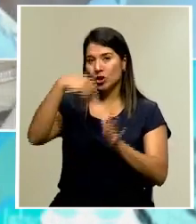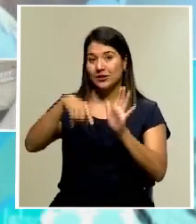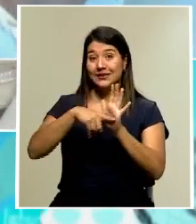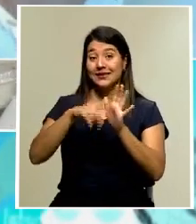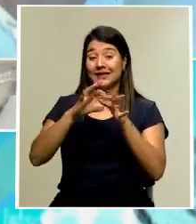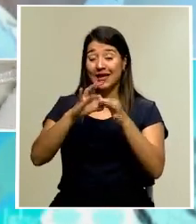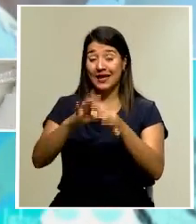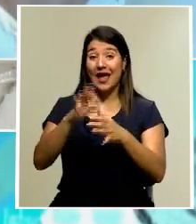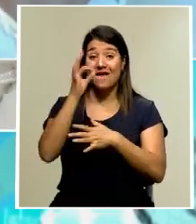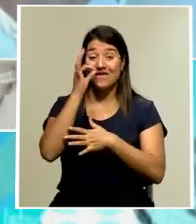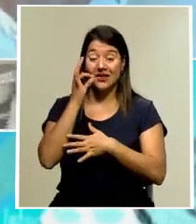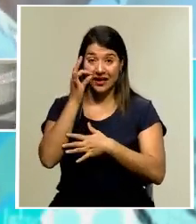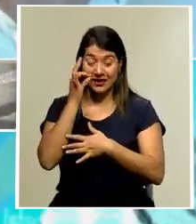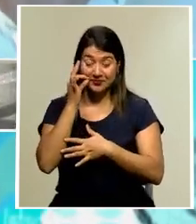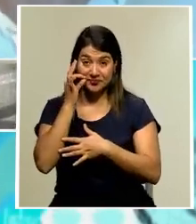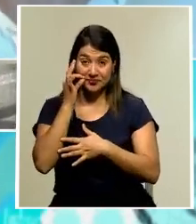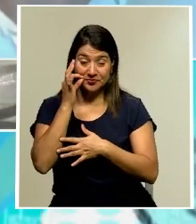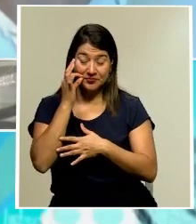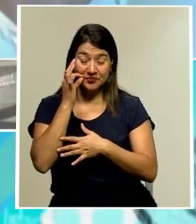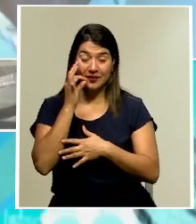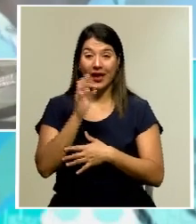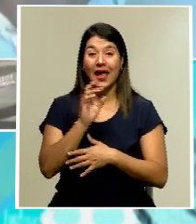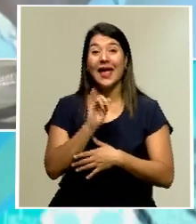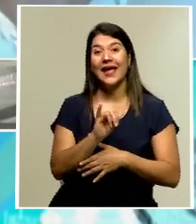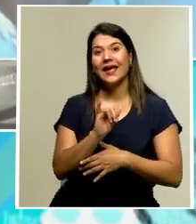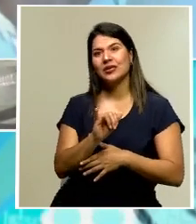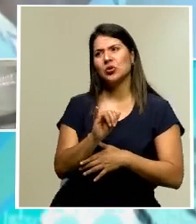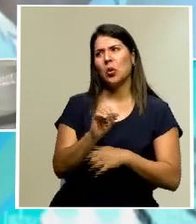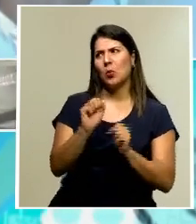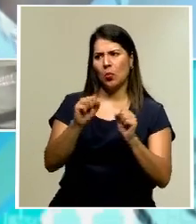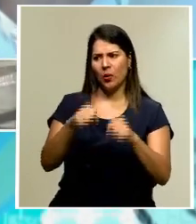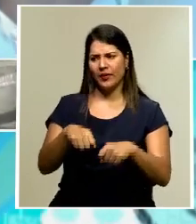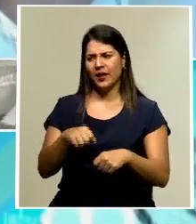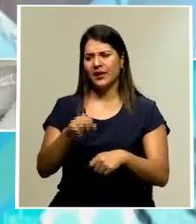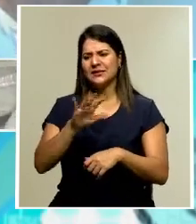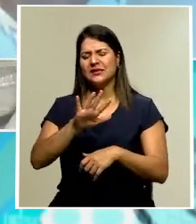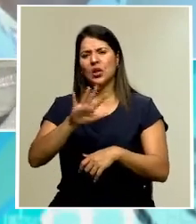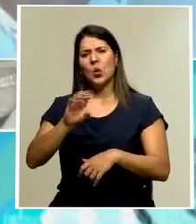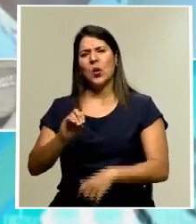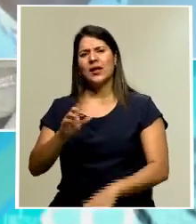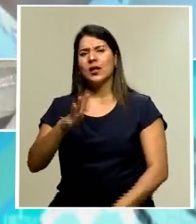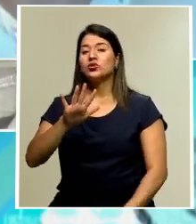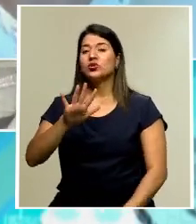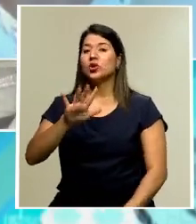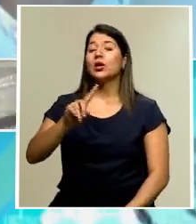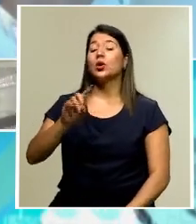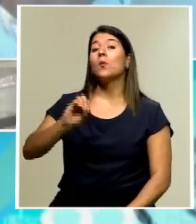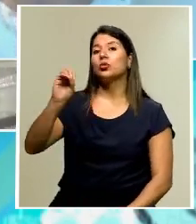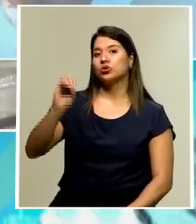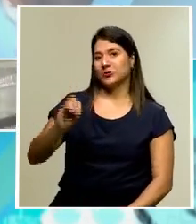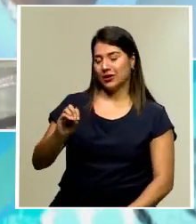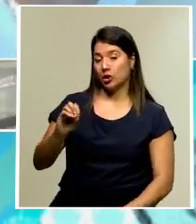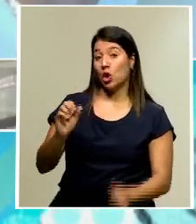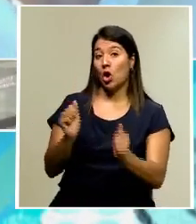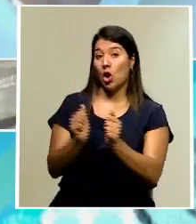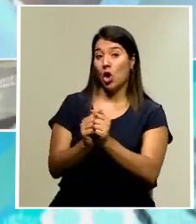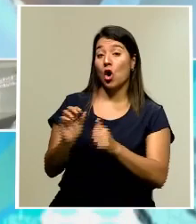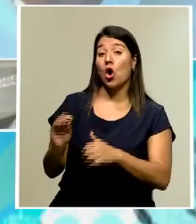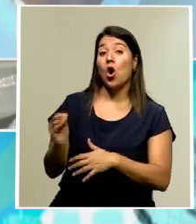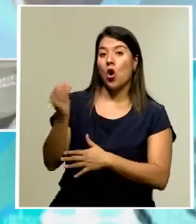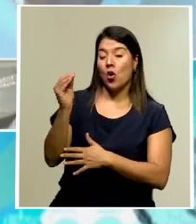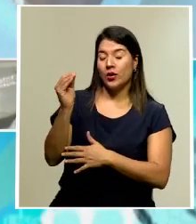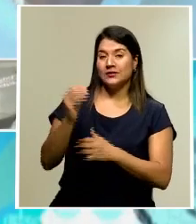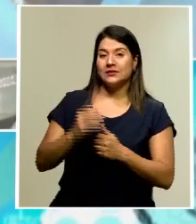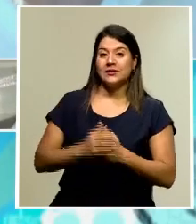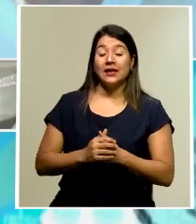María. Esto se incrementa relativamente a más de un 50-51% en términos de la población más joven. Y